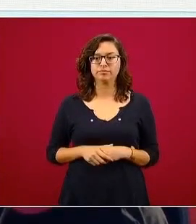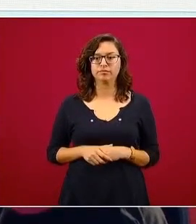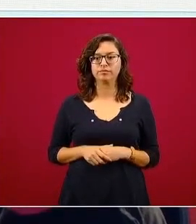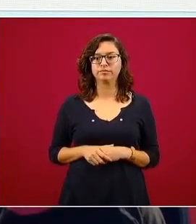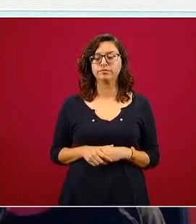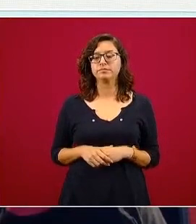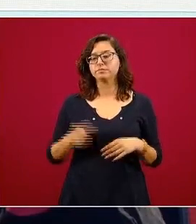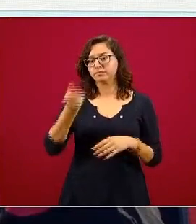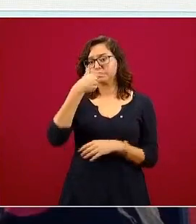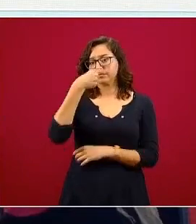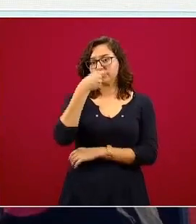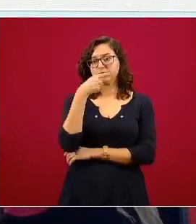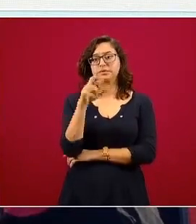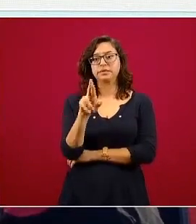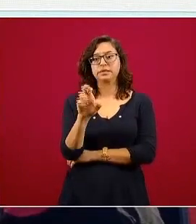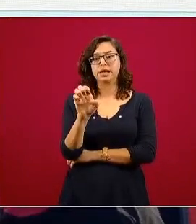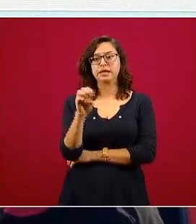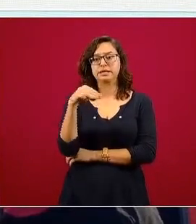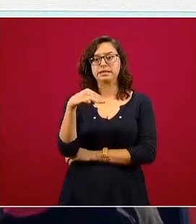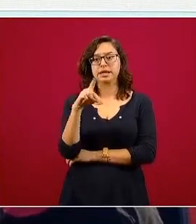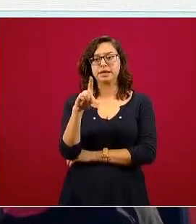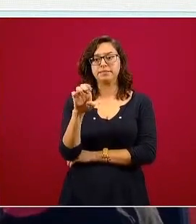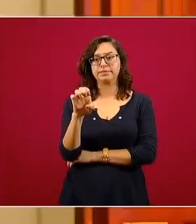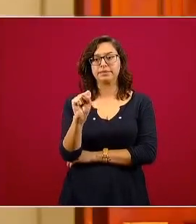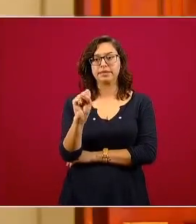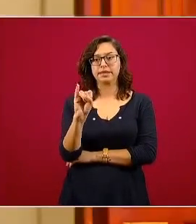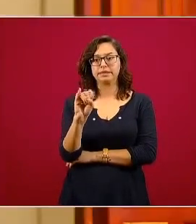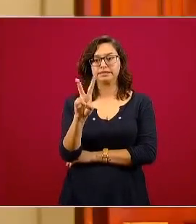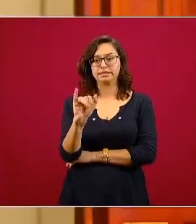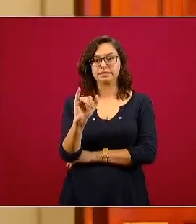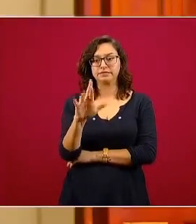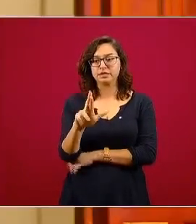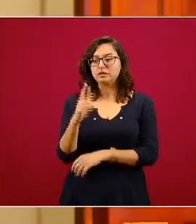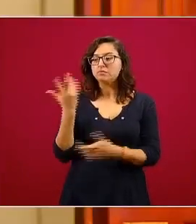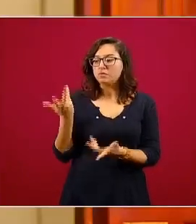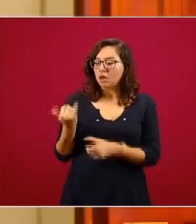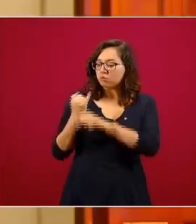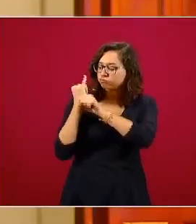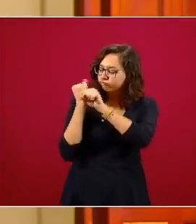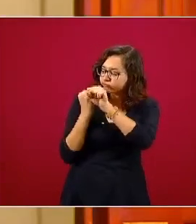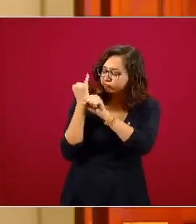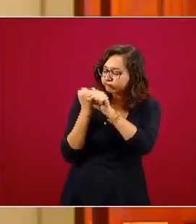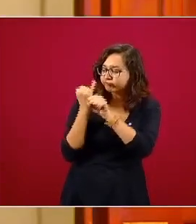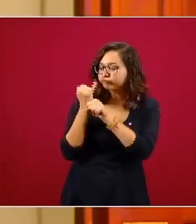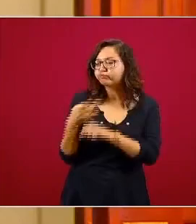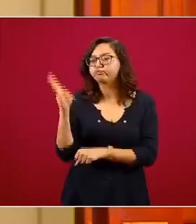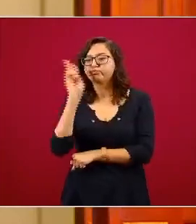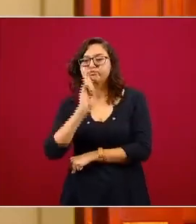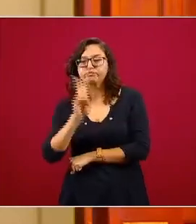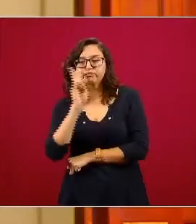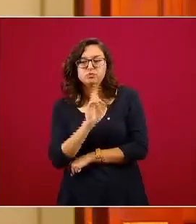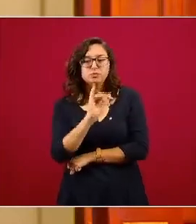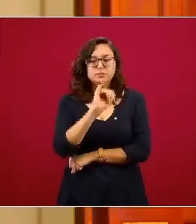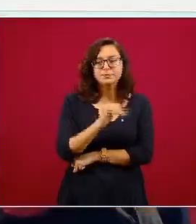El remdesivir, bueno, los estudios que se tienen con remdesivir, que es un